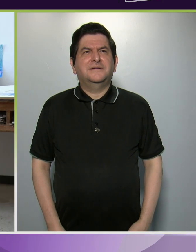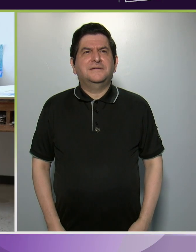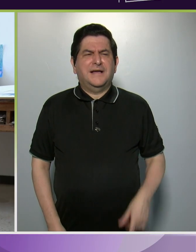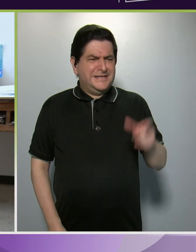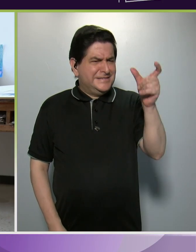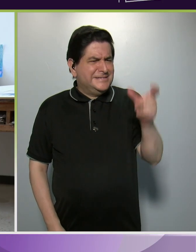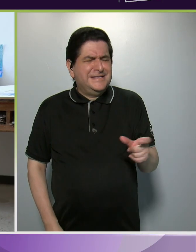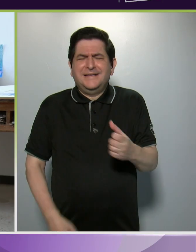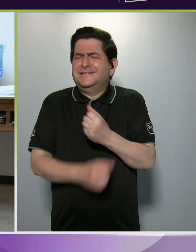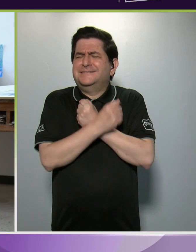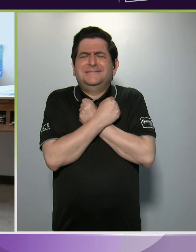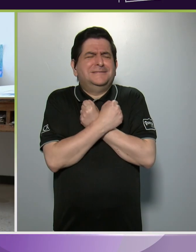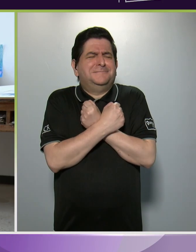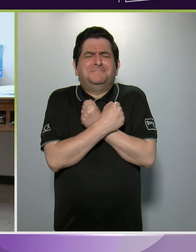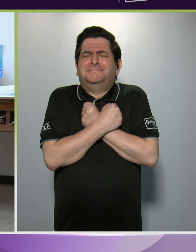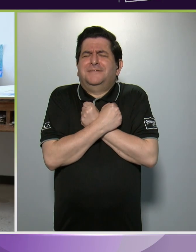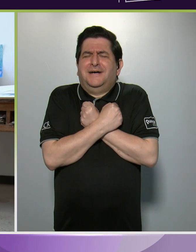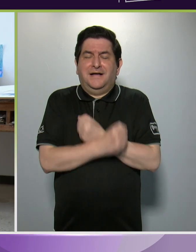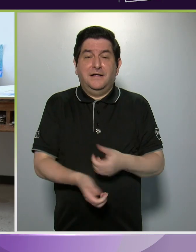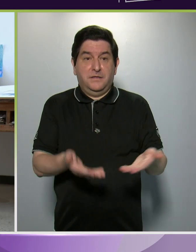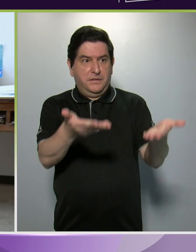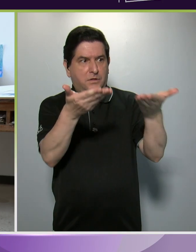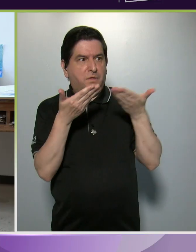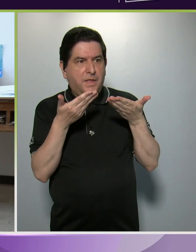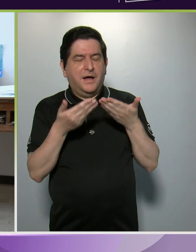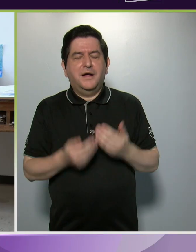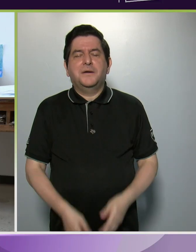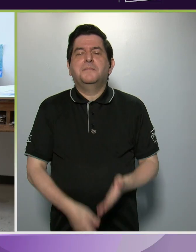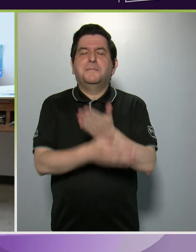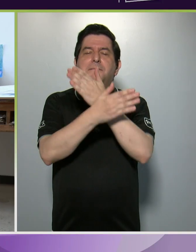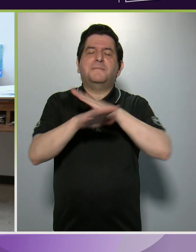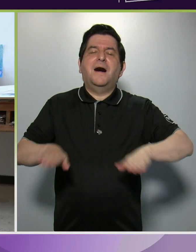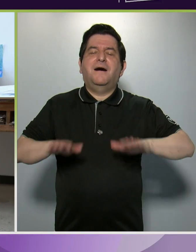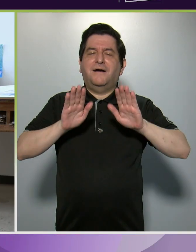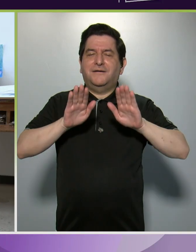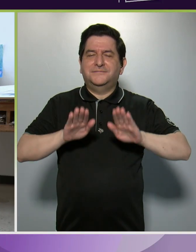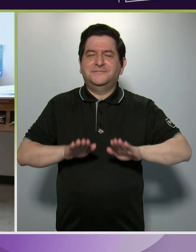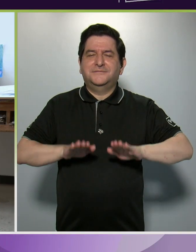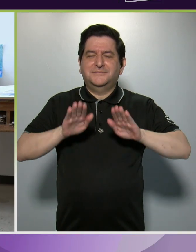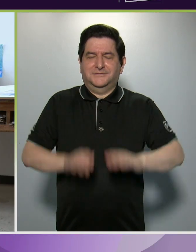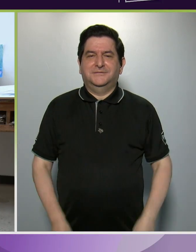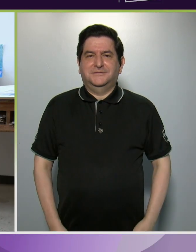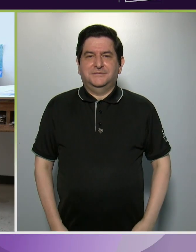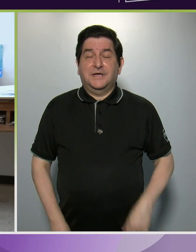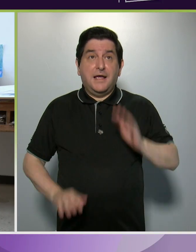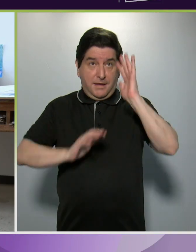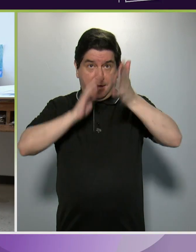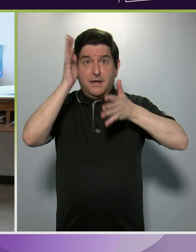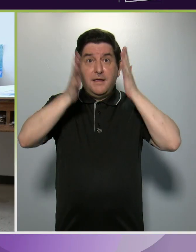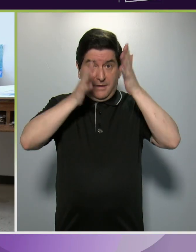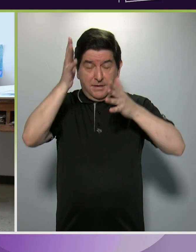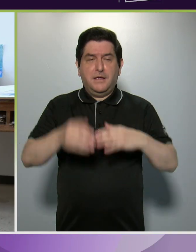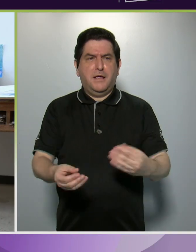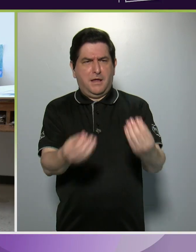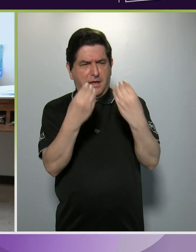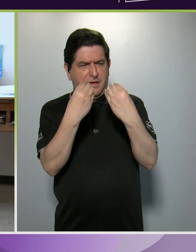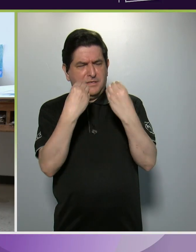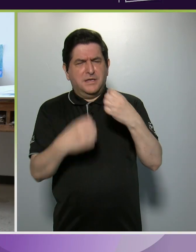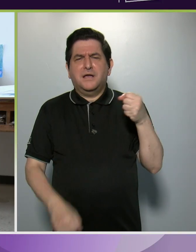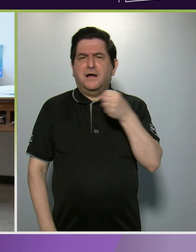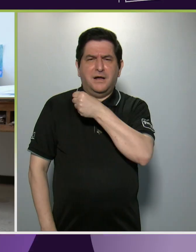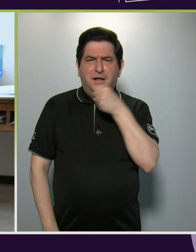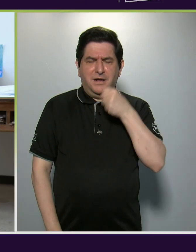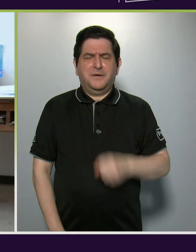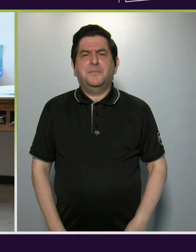seres muy queridos, porque me daban mucha paz y tranquilidad, y como creatividad, porque me enseñaban canciones,